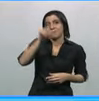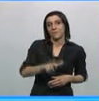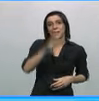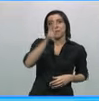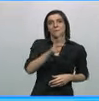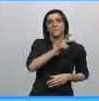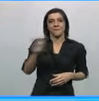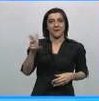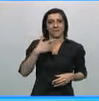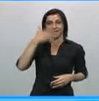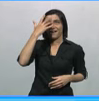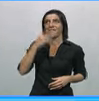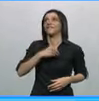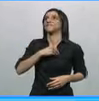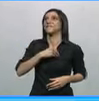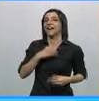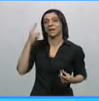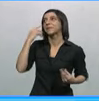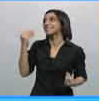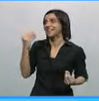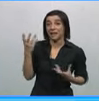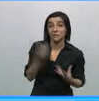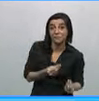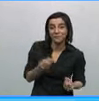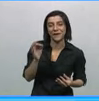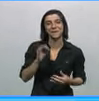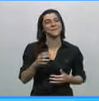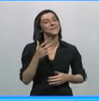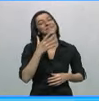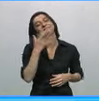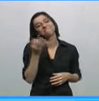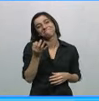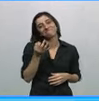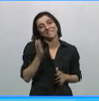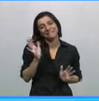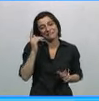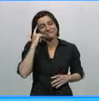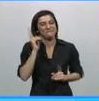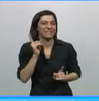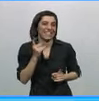Además, como una ayuda, ¿no? Bueno, a ver, no la veo como tal.